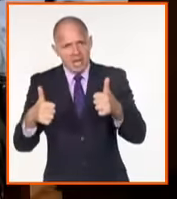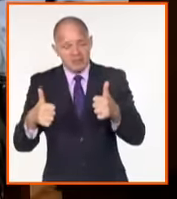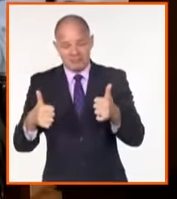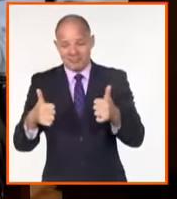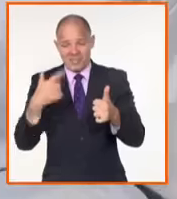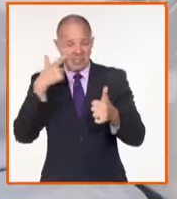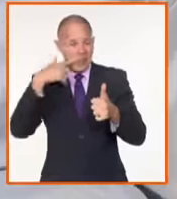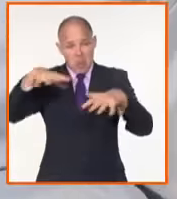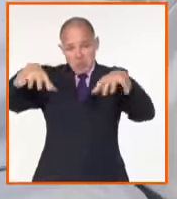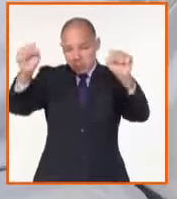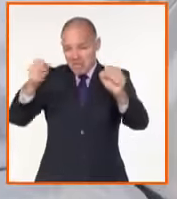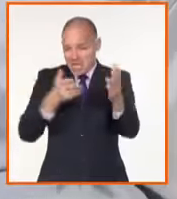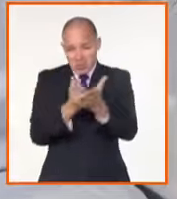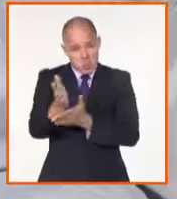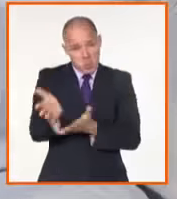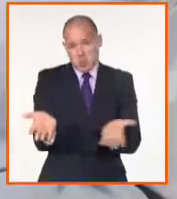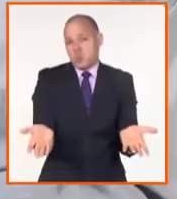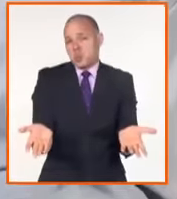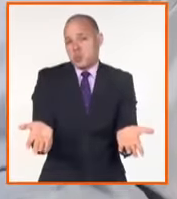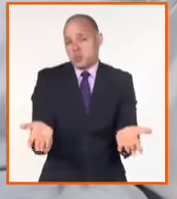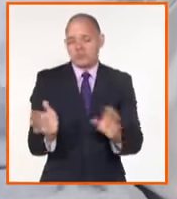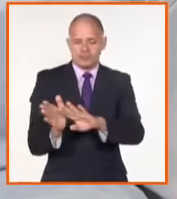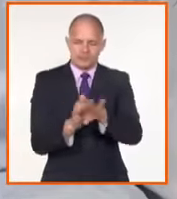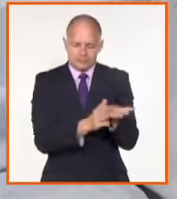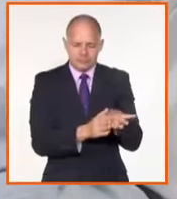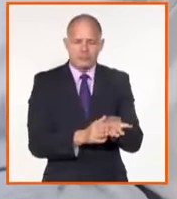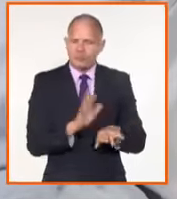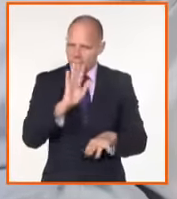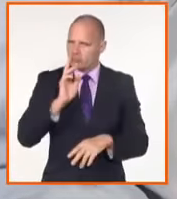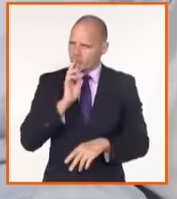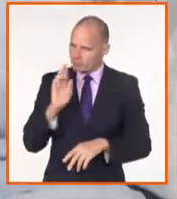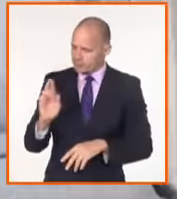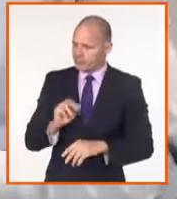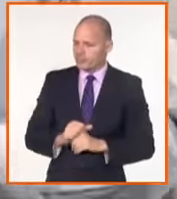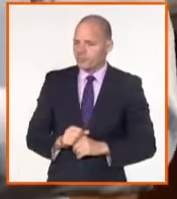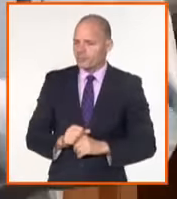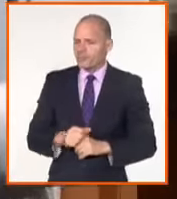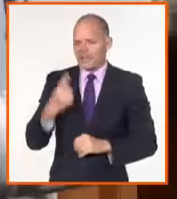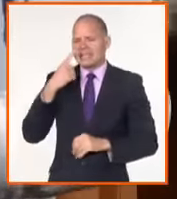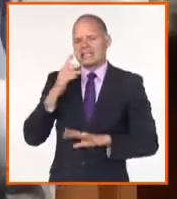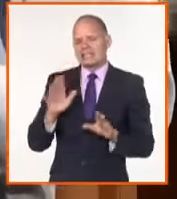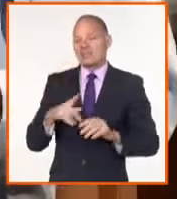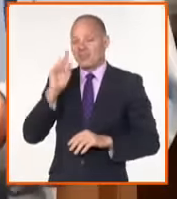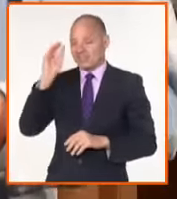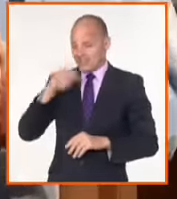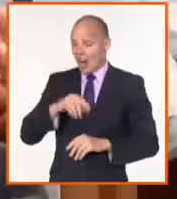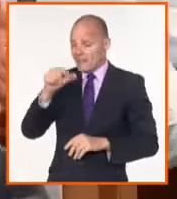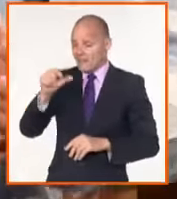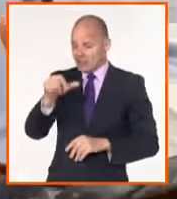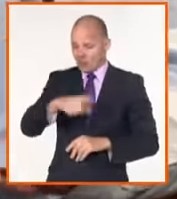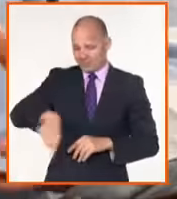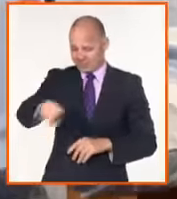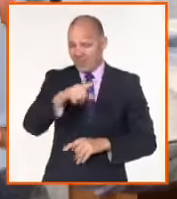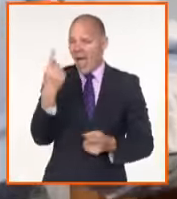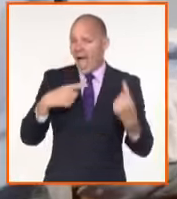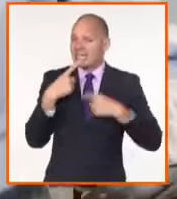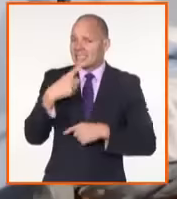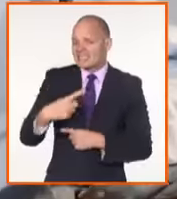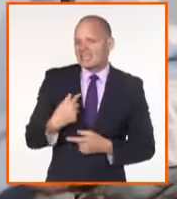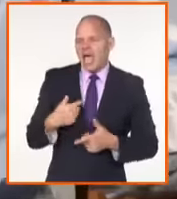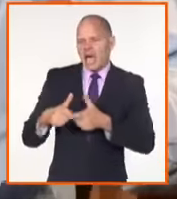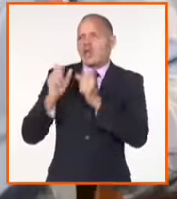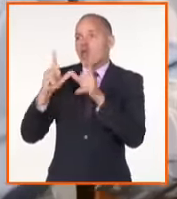otra cosa es el espacio, que le puedes decir reunión, le puedes decir encuentro, le puedes decir taller, pero donde un grupo de personas se tienen que poner de acuerdo y tienen